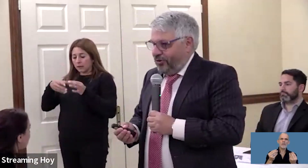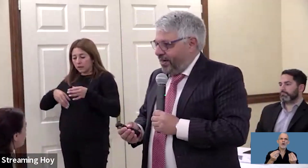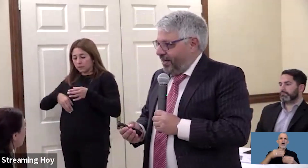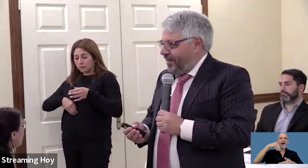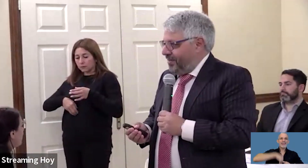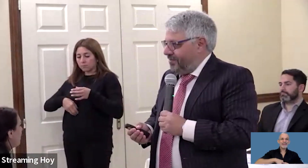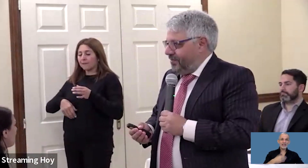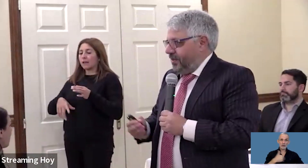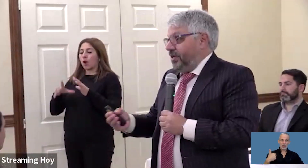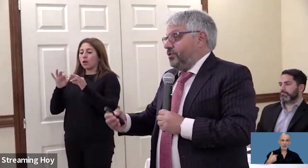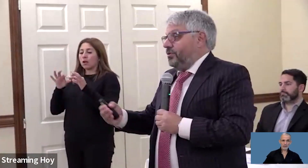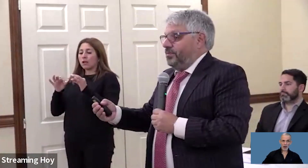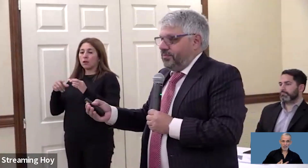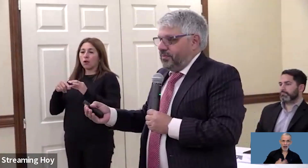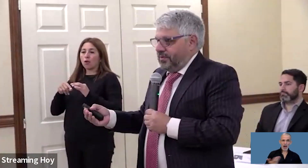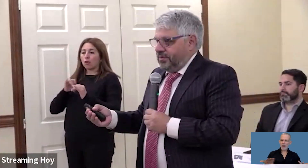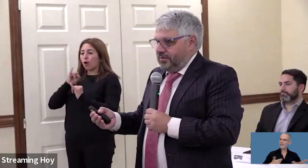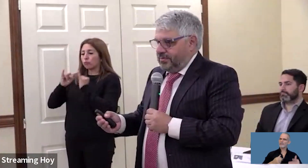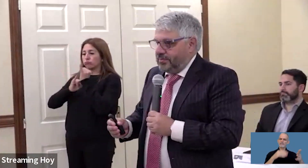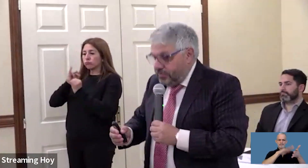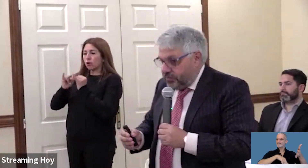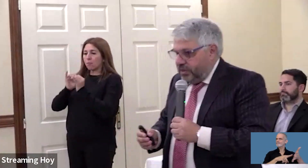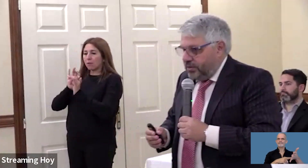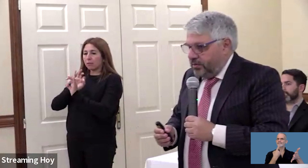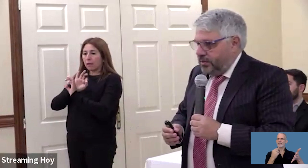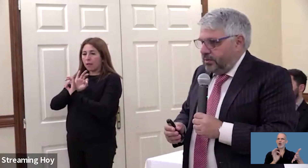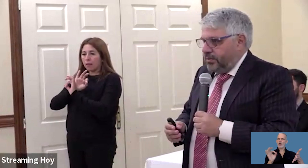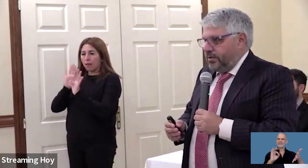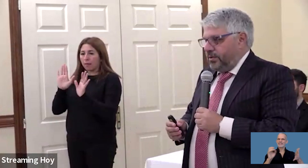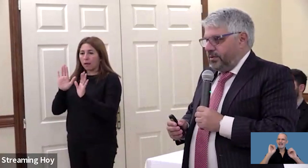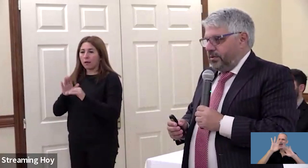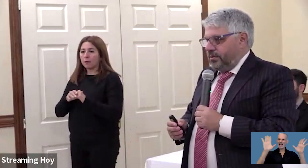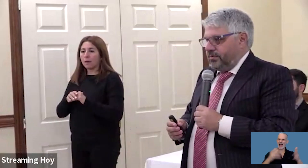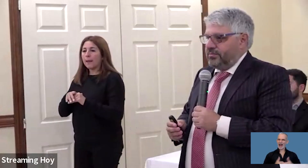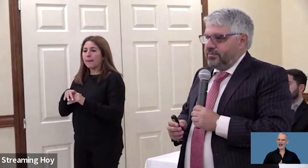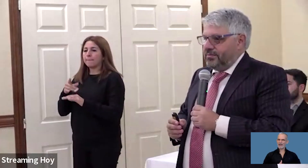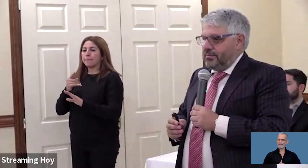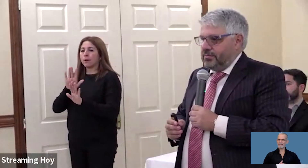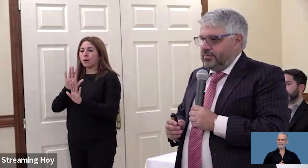materno. El código no lo aclara. Y esto... Sí.